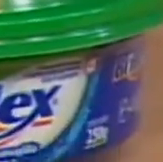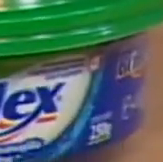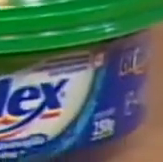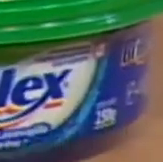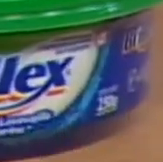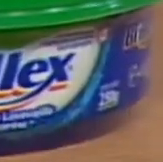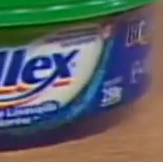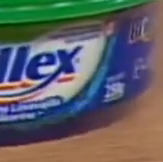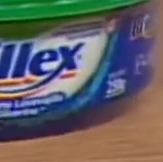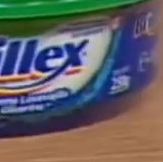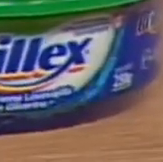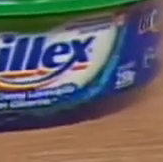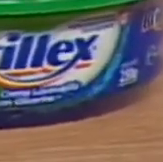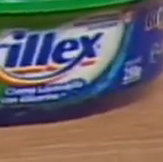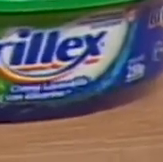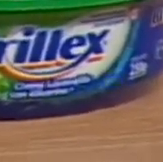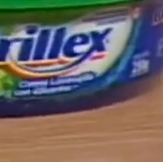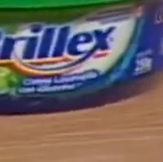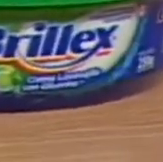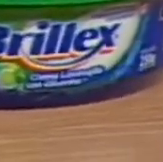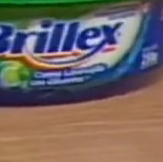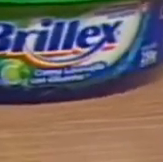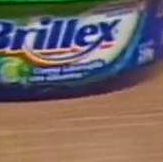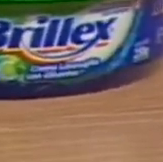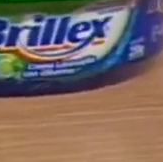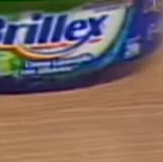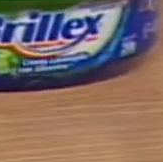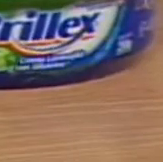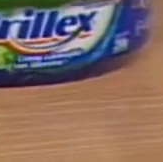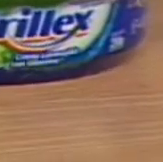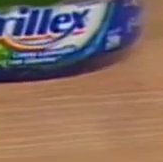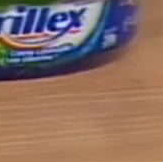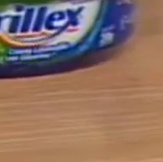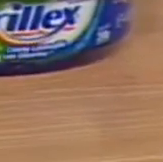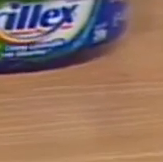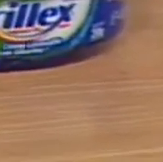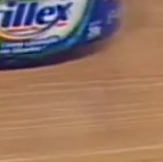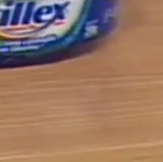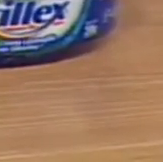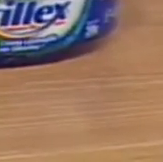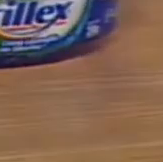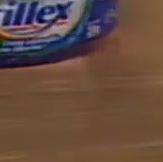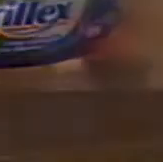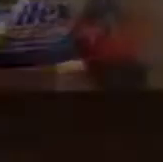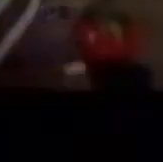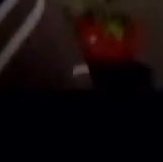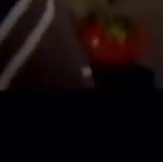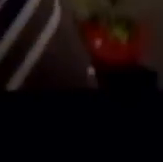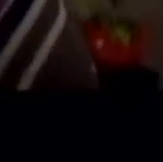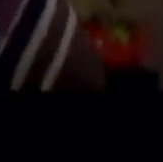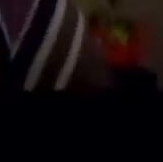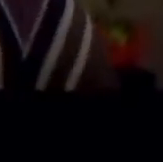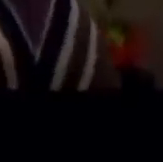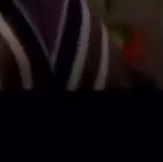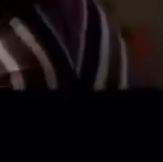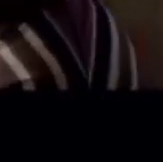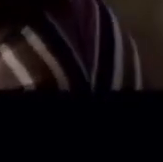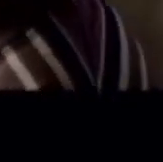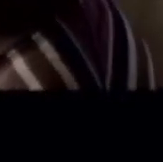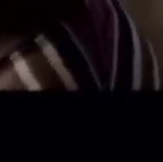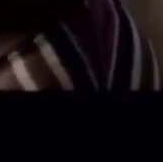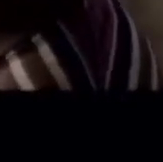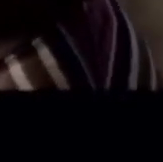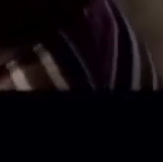lavavajilla que disuelve la grasa, se enjuaga facilito. Tiene glicerina que es perfecta para las manos, recomendada por